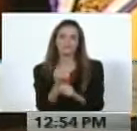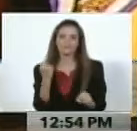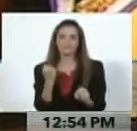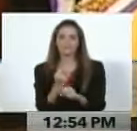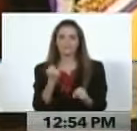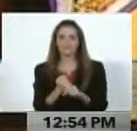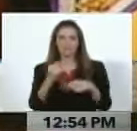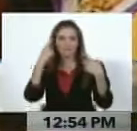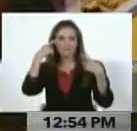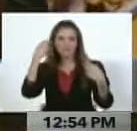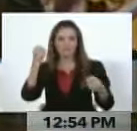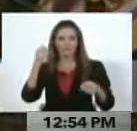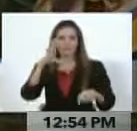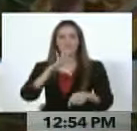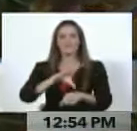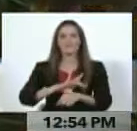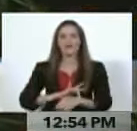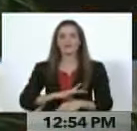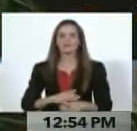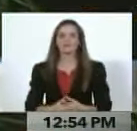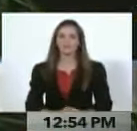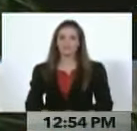la profesión médica.